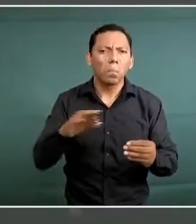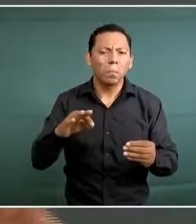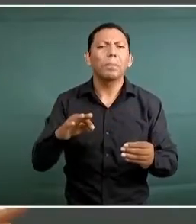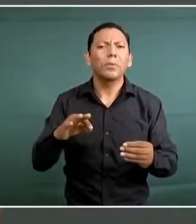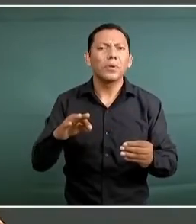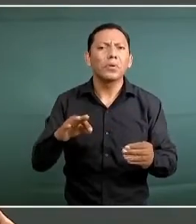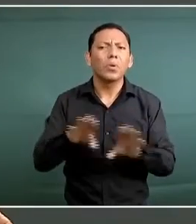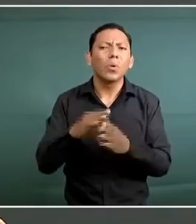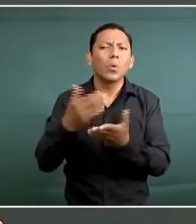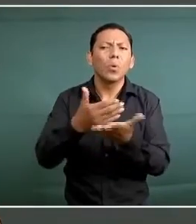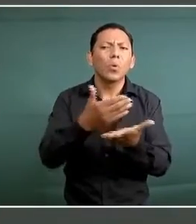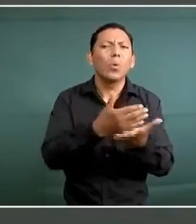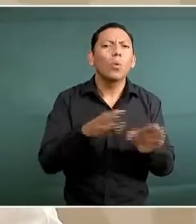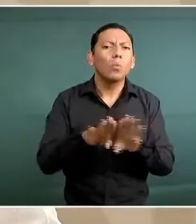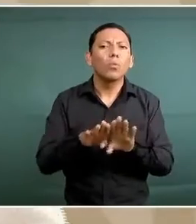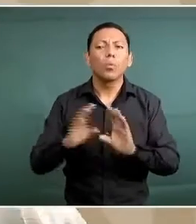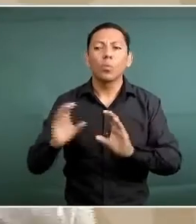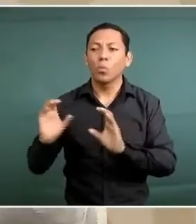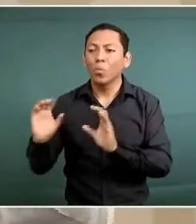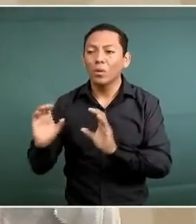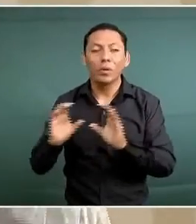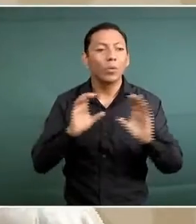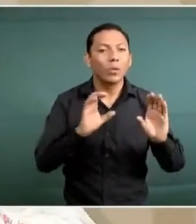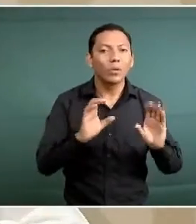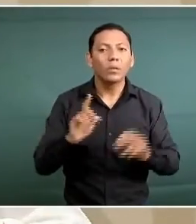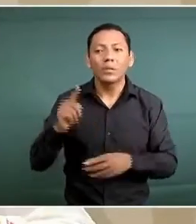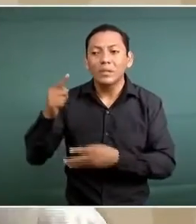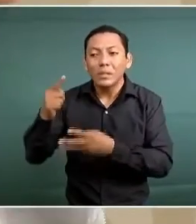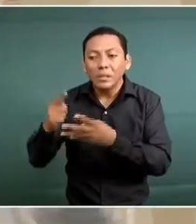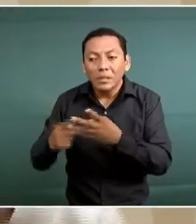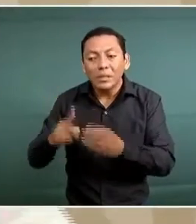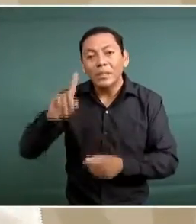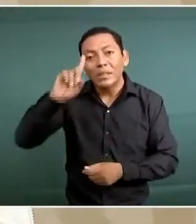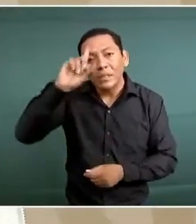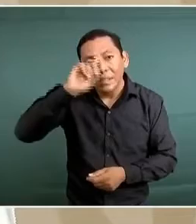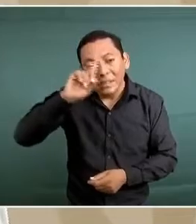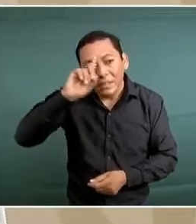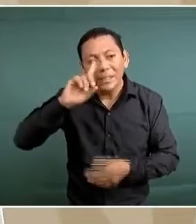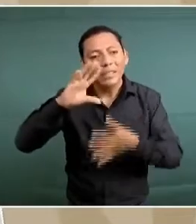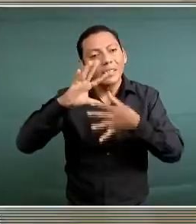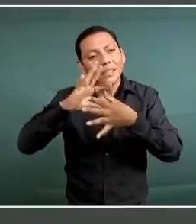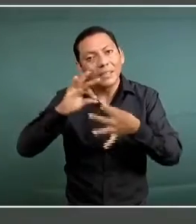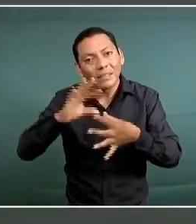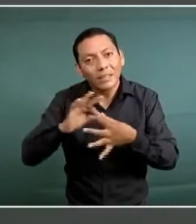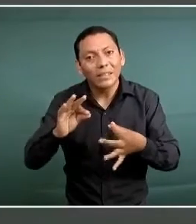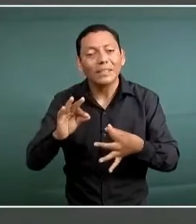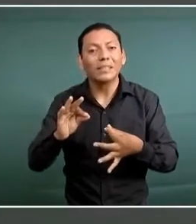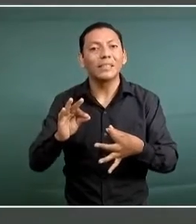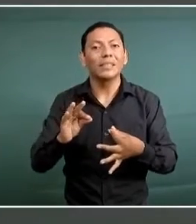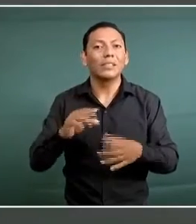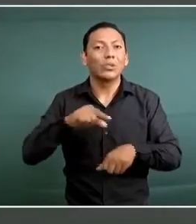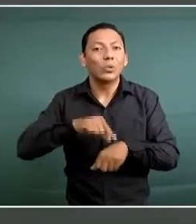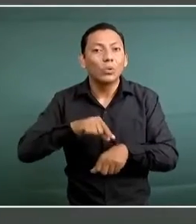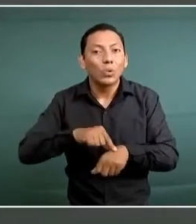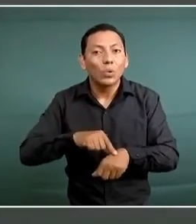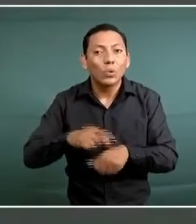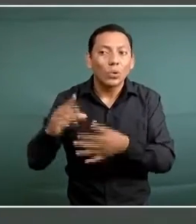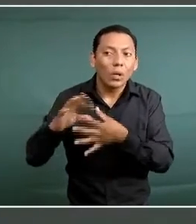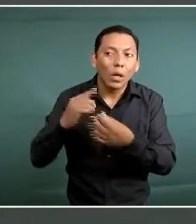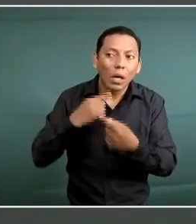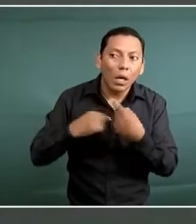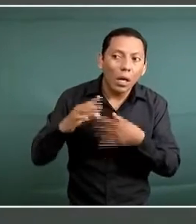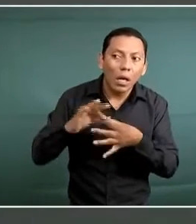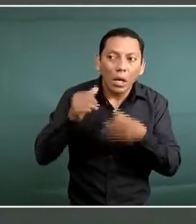nos cuidamos si hacemos caso de las recomendaciones de los médicos de los especialistas